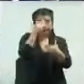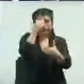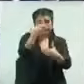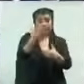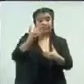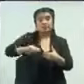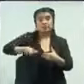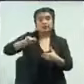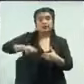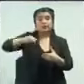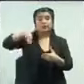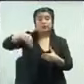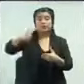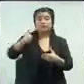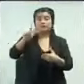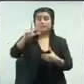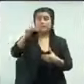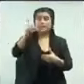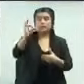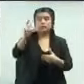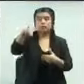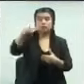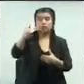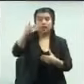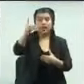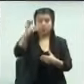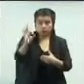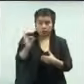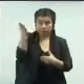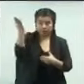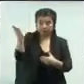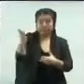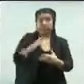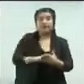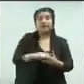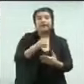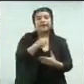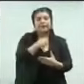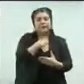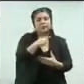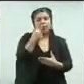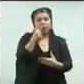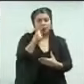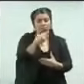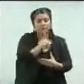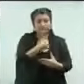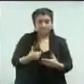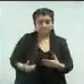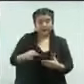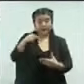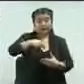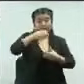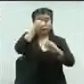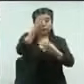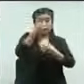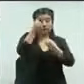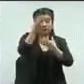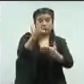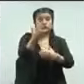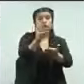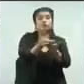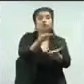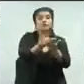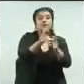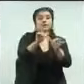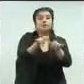diputado Maldonado. Ok. Yo sí quisiera que, presidente, que esta información se pudiera solicitar